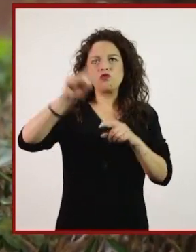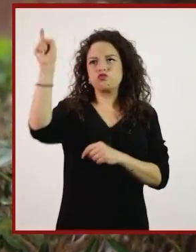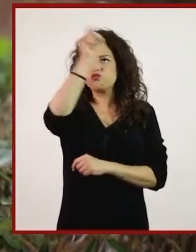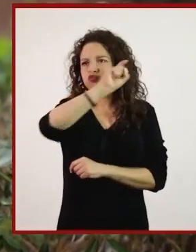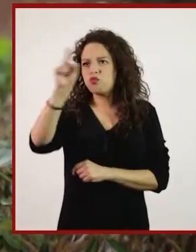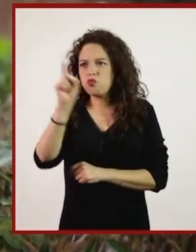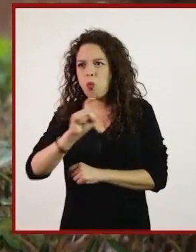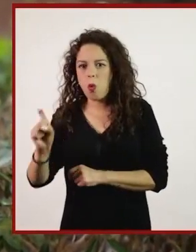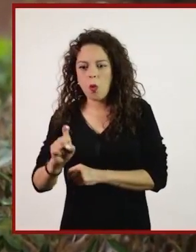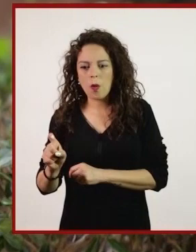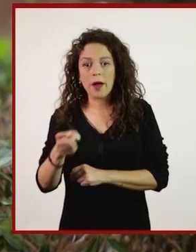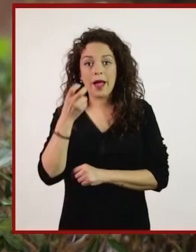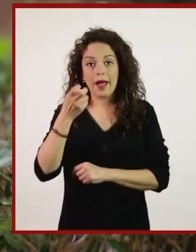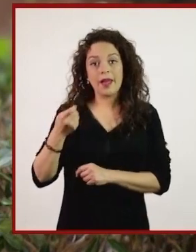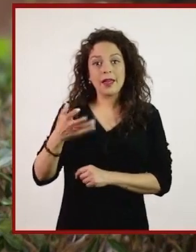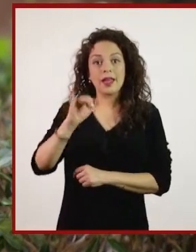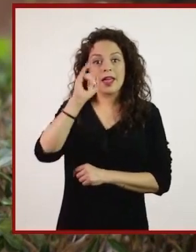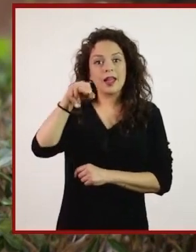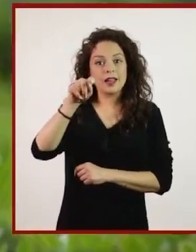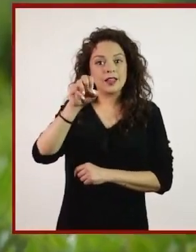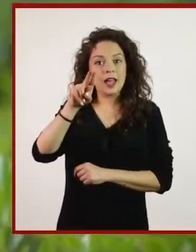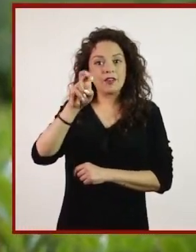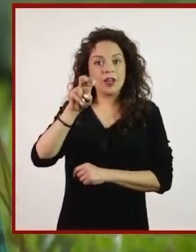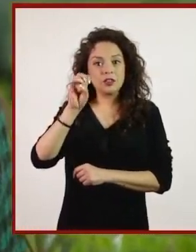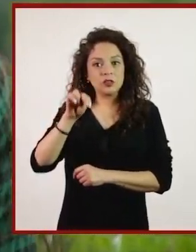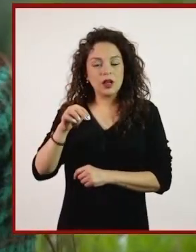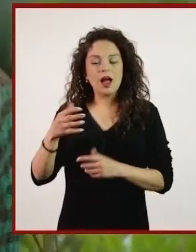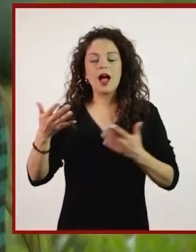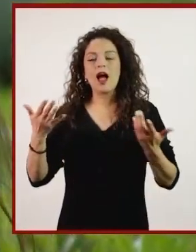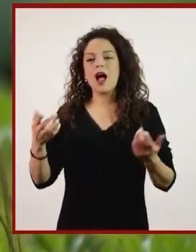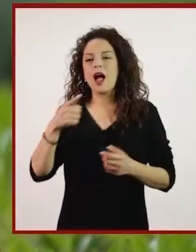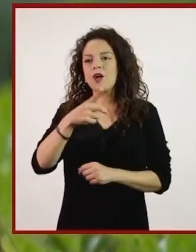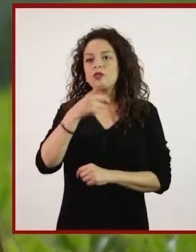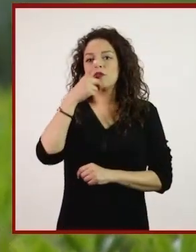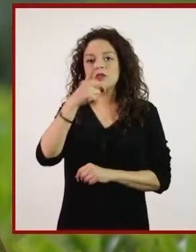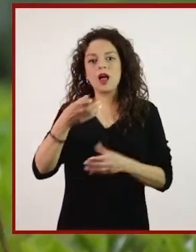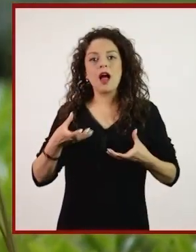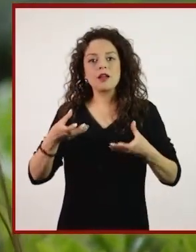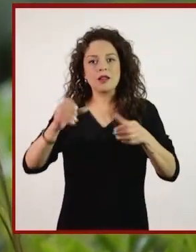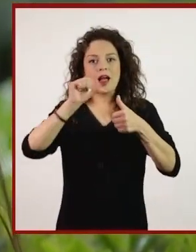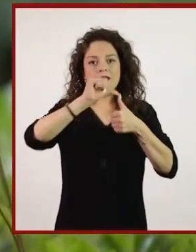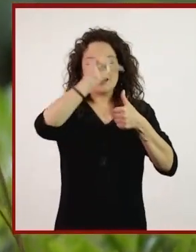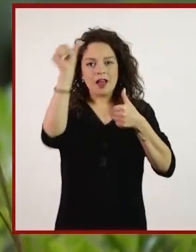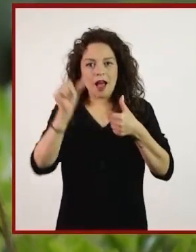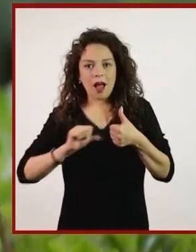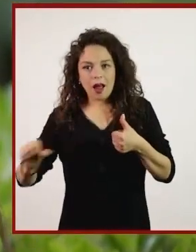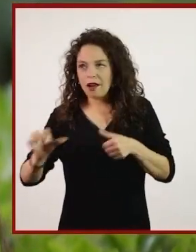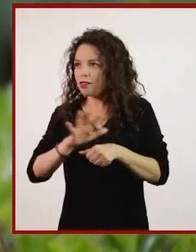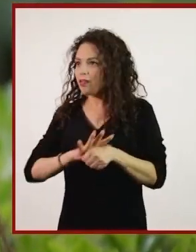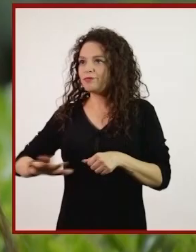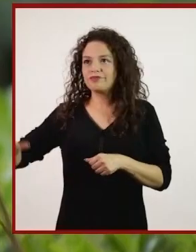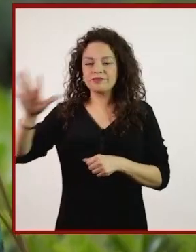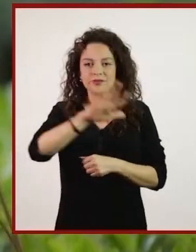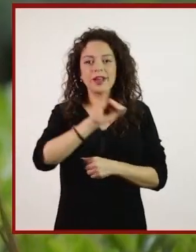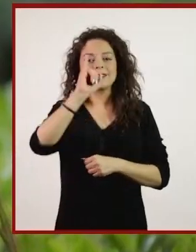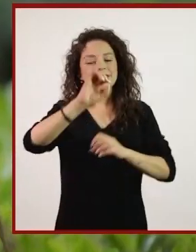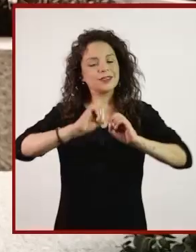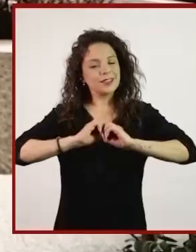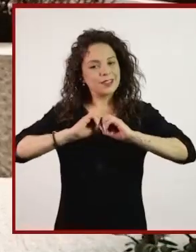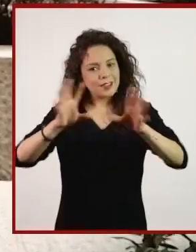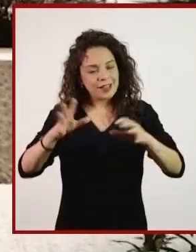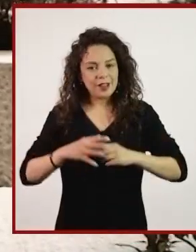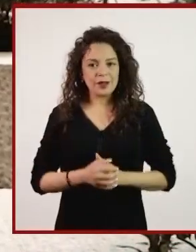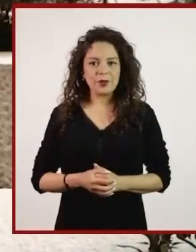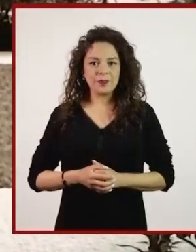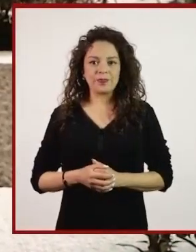esculturas en la calle, performance, esa intervención. Ah, ya. Tú te refieres al arte callejero y a las intervenciones de los espacios